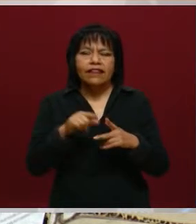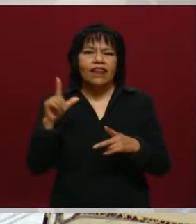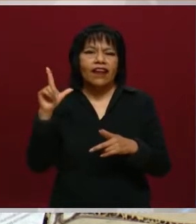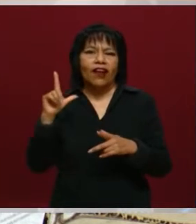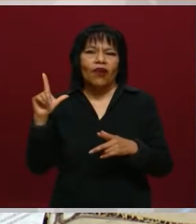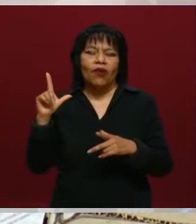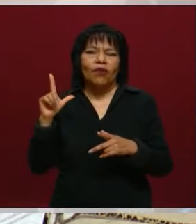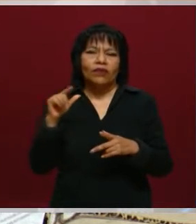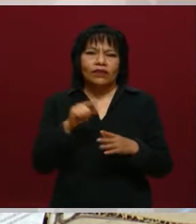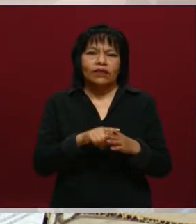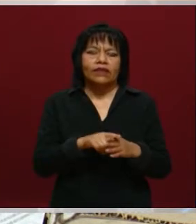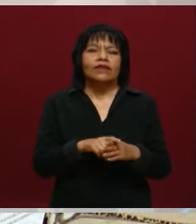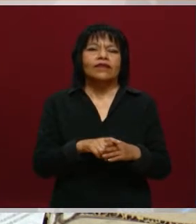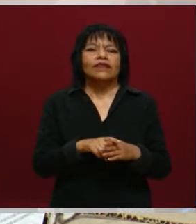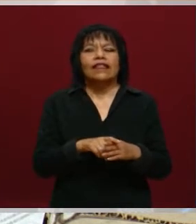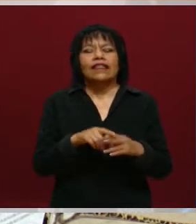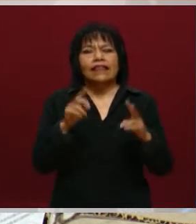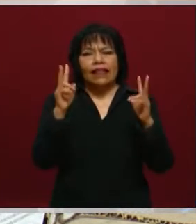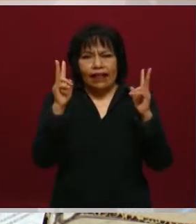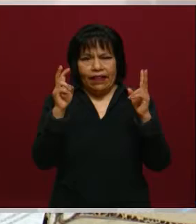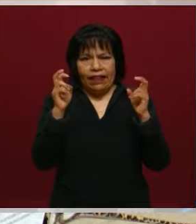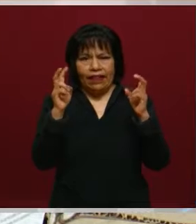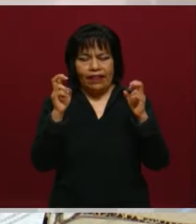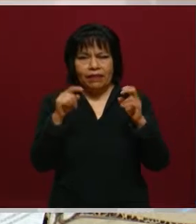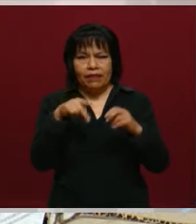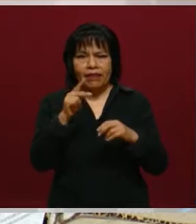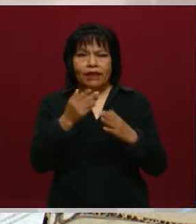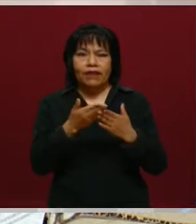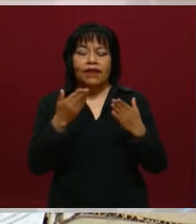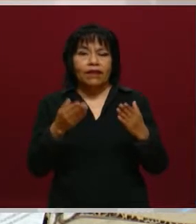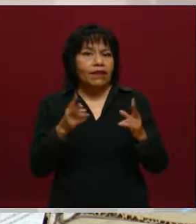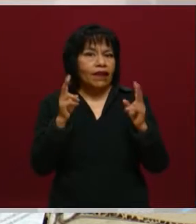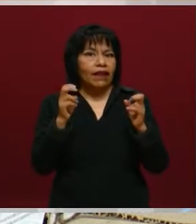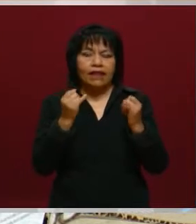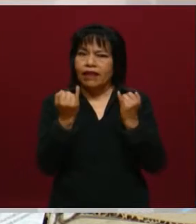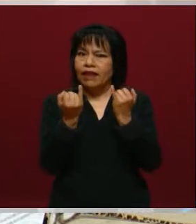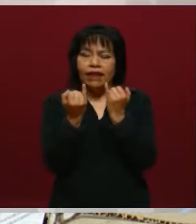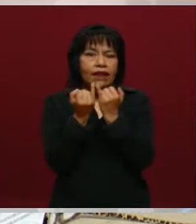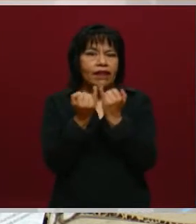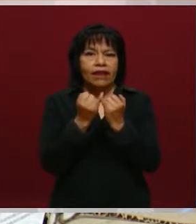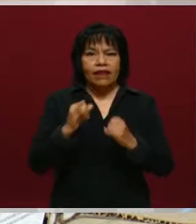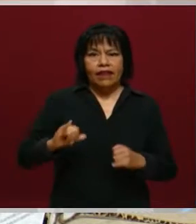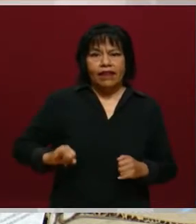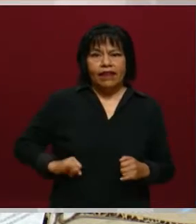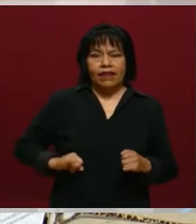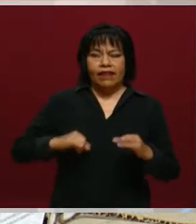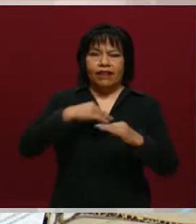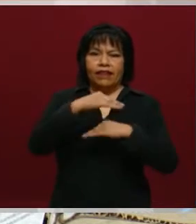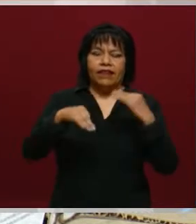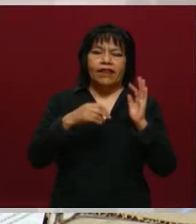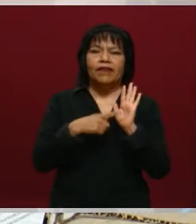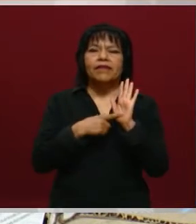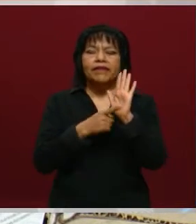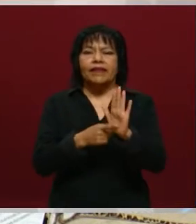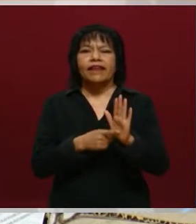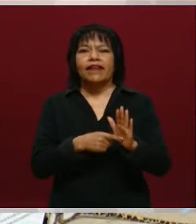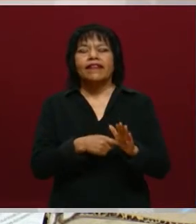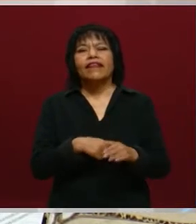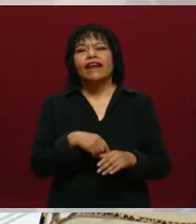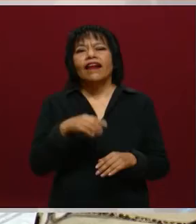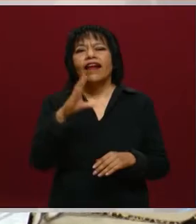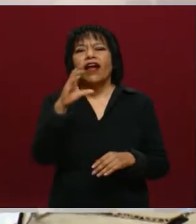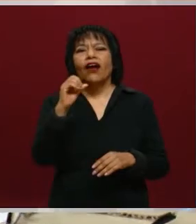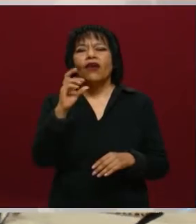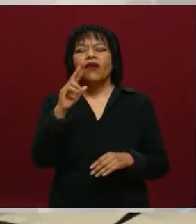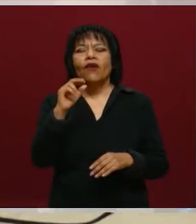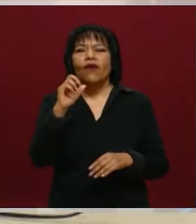düssel pero hoy hay también hay un tema muy muy interesante para todos y quiero presentar antes que nada a la doctora coral